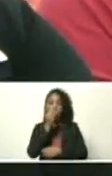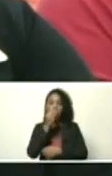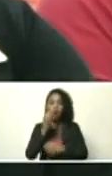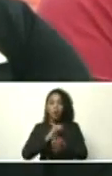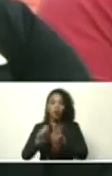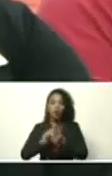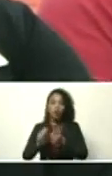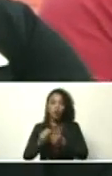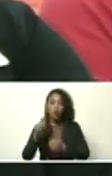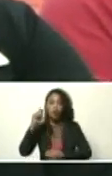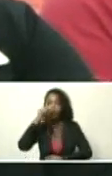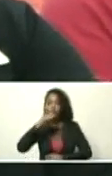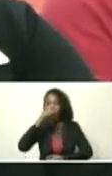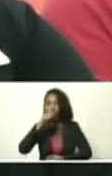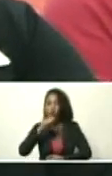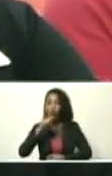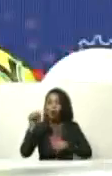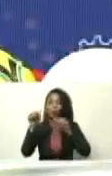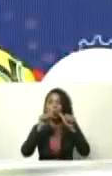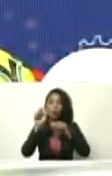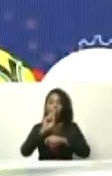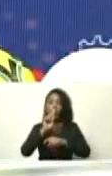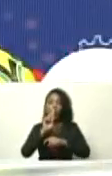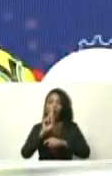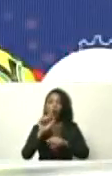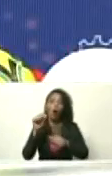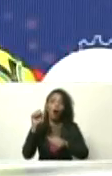golosinas, bebidas no alcohólicas también de Petare.